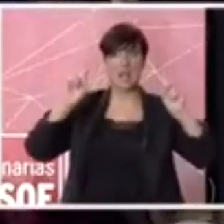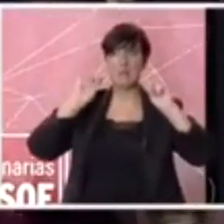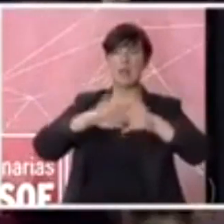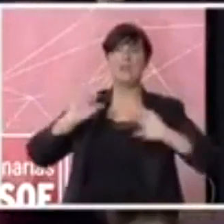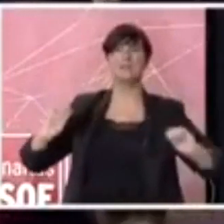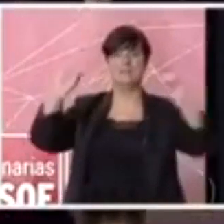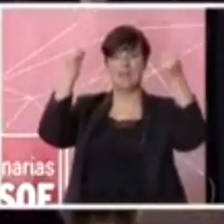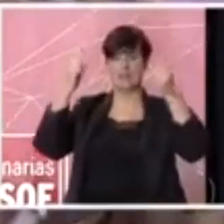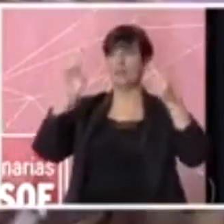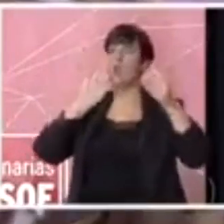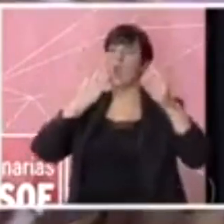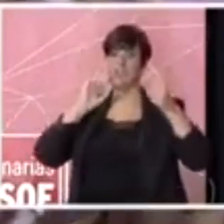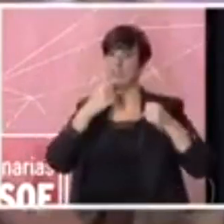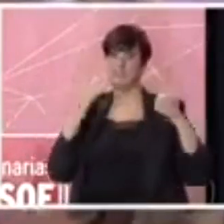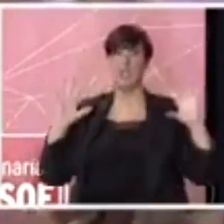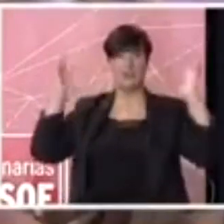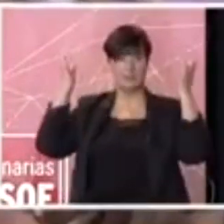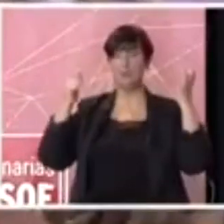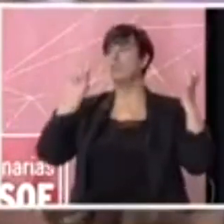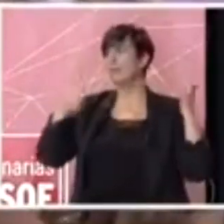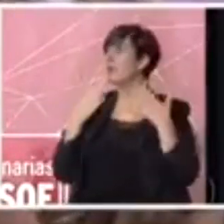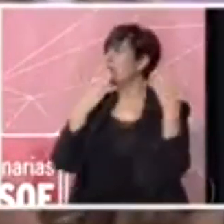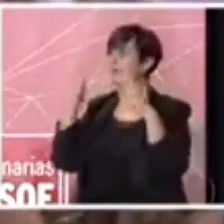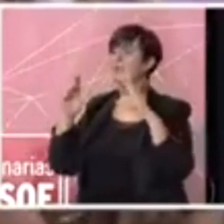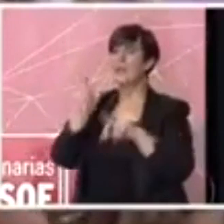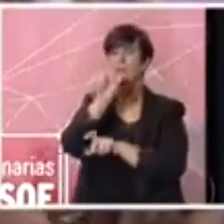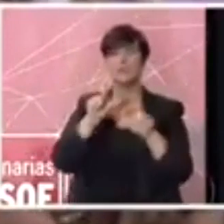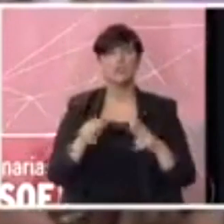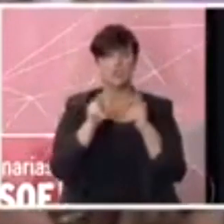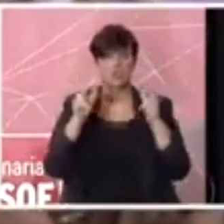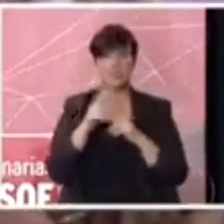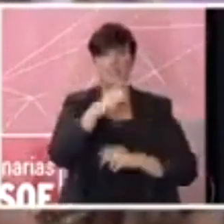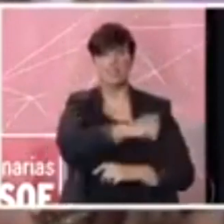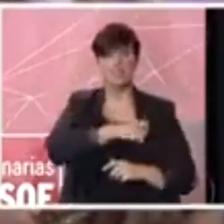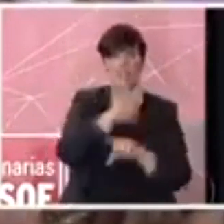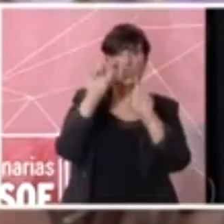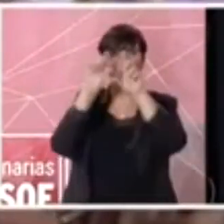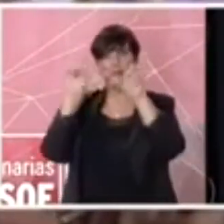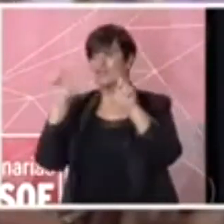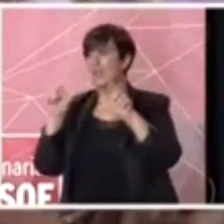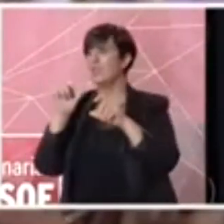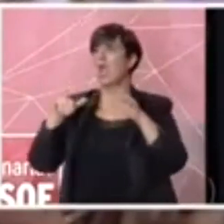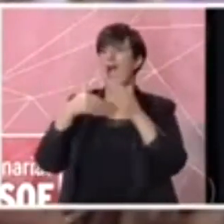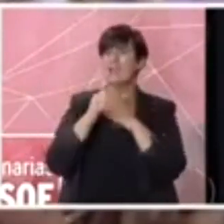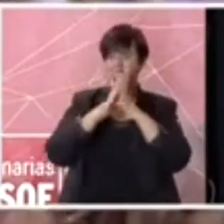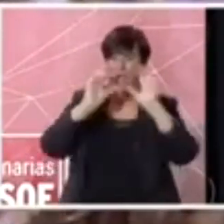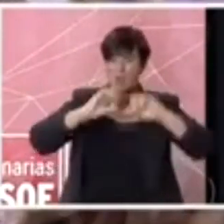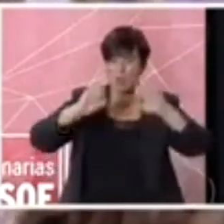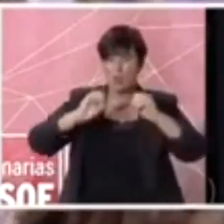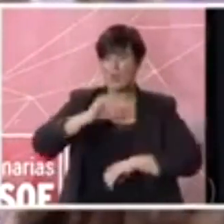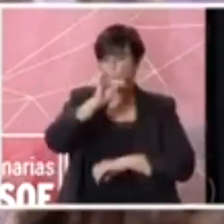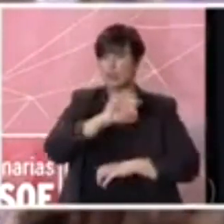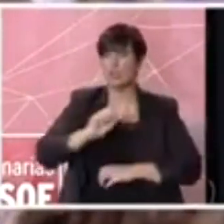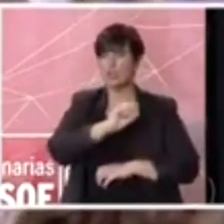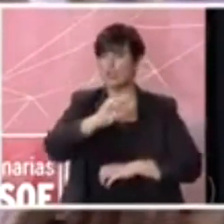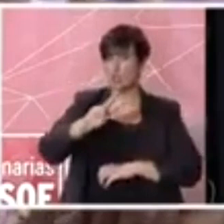Ángel Víctor, sino que también agradeceré a los agentes sociales, a los sindicatos y a los empresarios hasta 12 acuerdos que hemos llegado durante